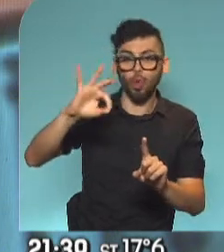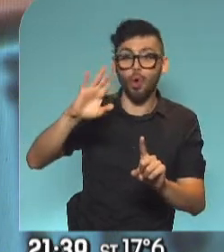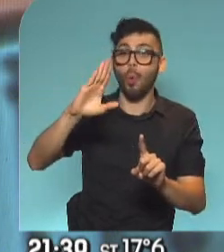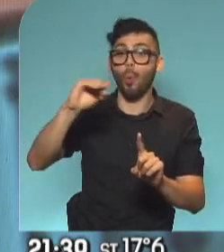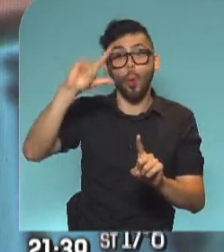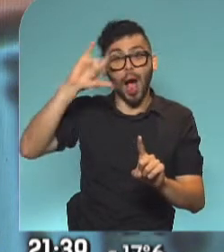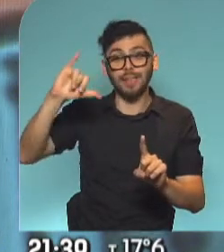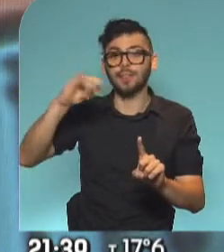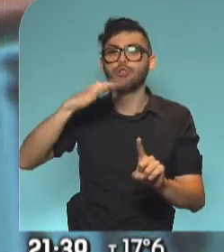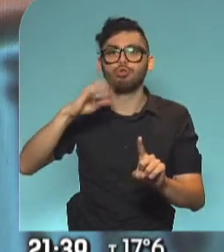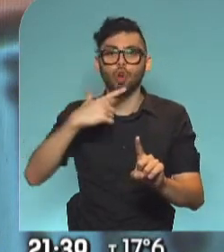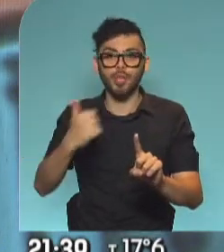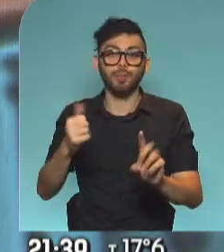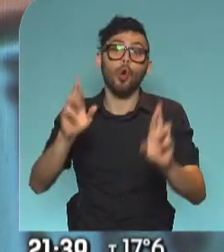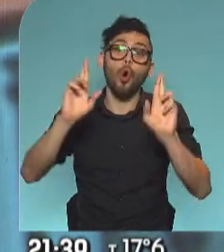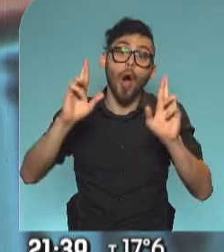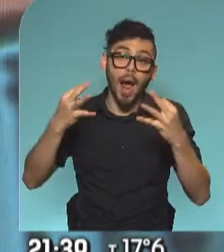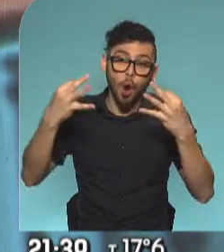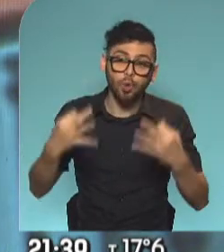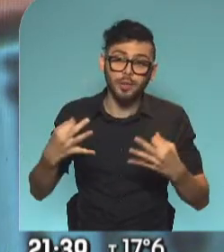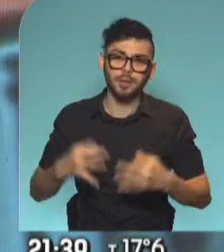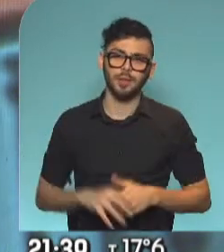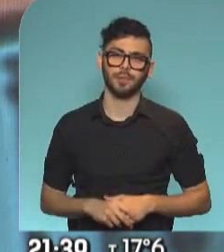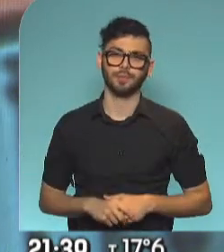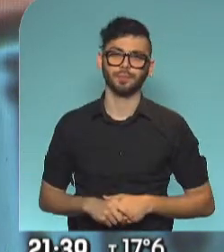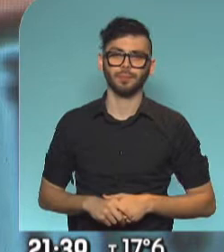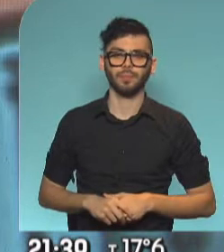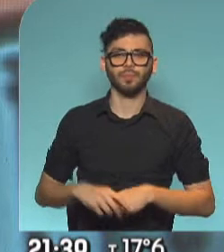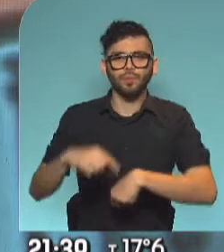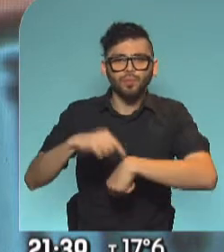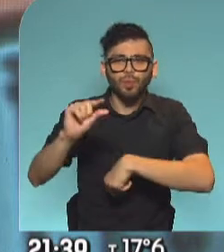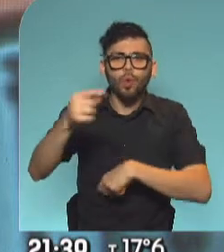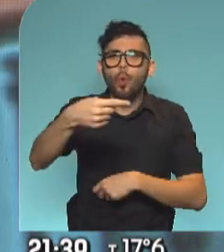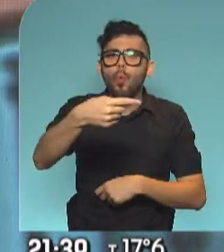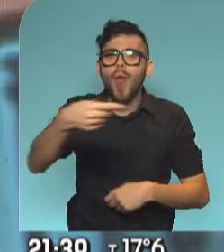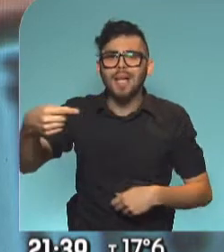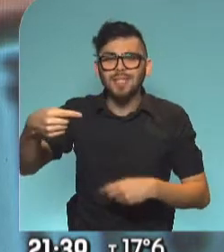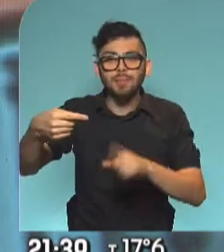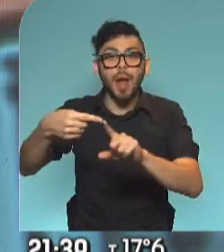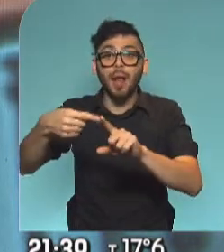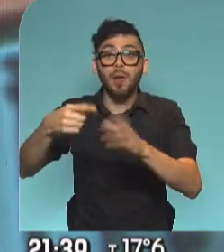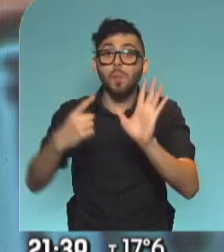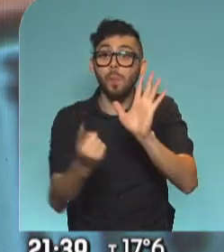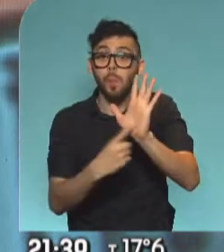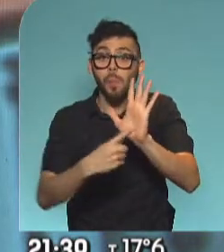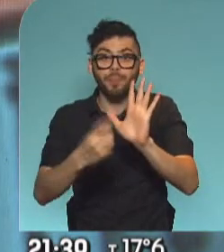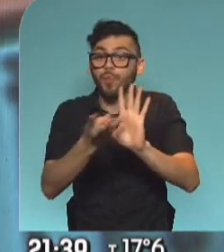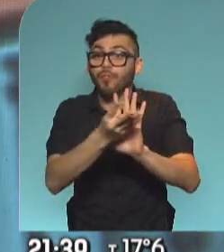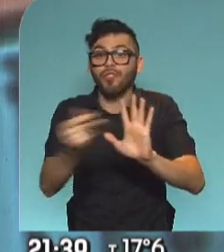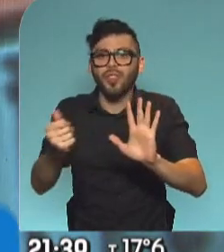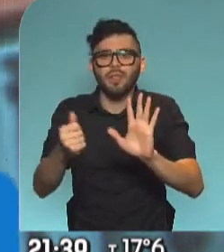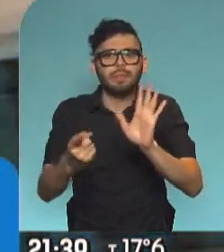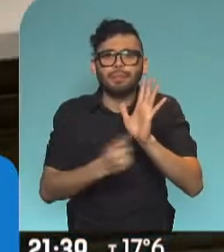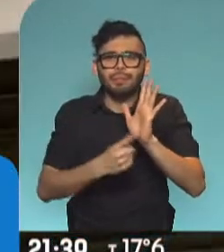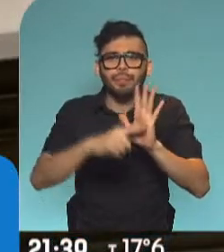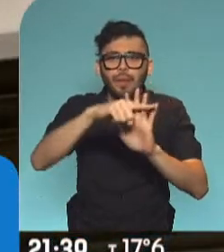estamos solamente a una semana de que venza el dnu que prohíbe los desalojos por parte de los